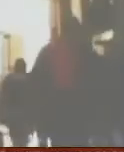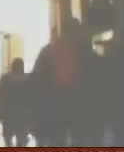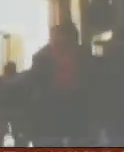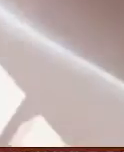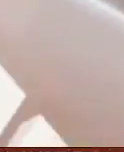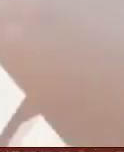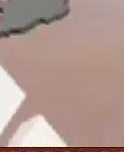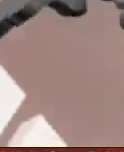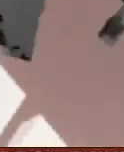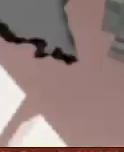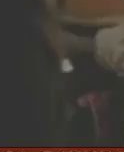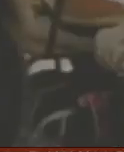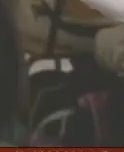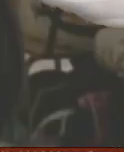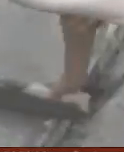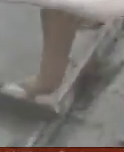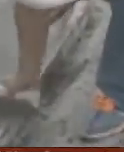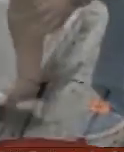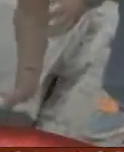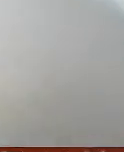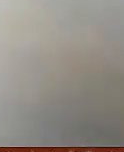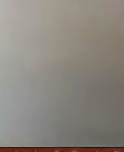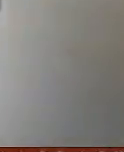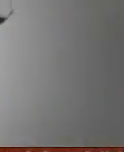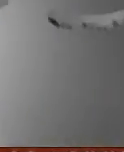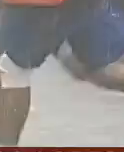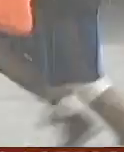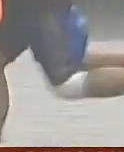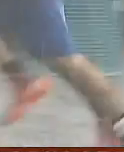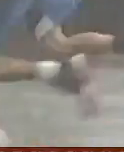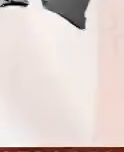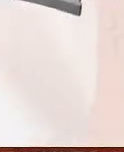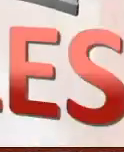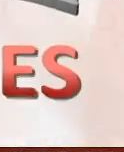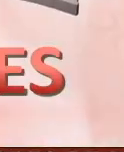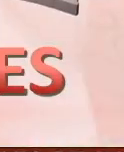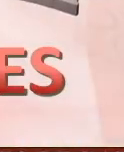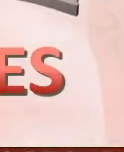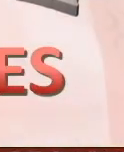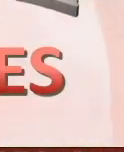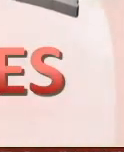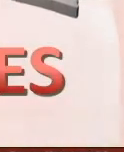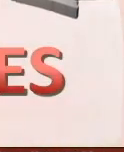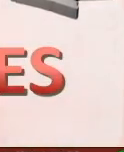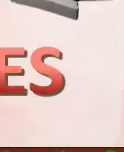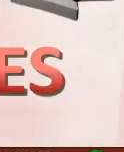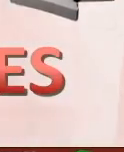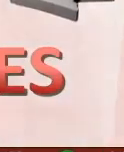We'll be right back.